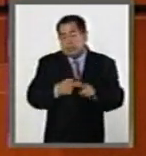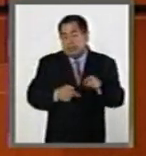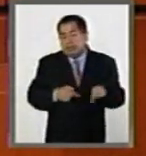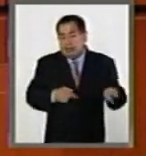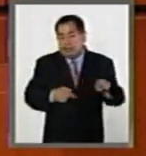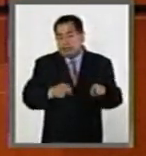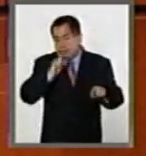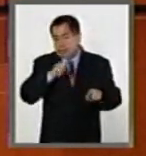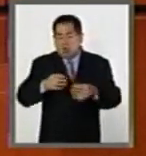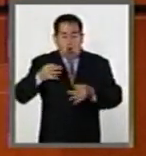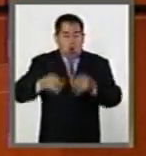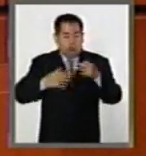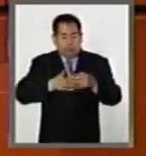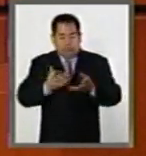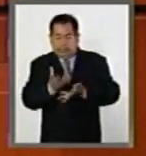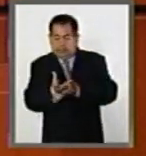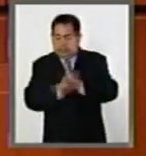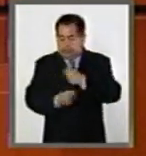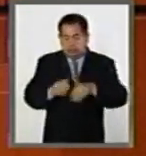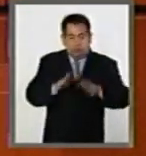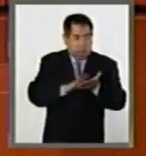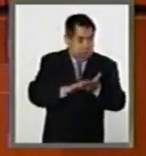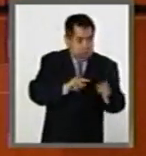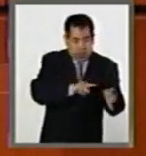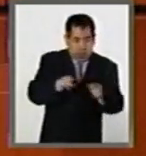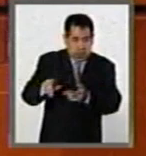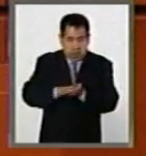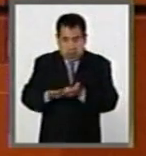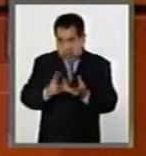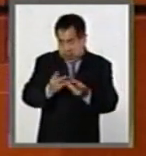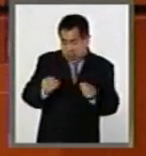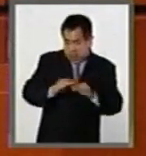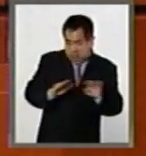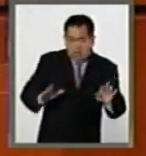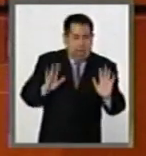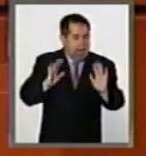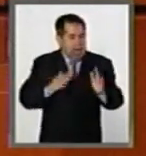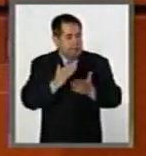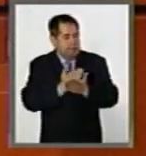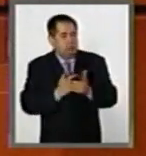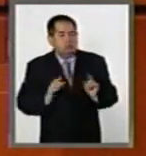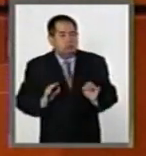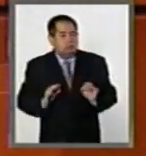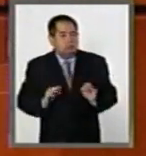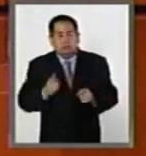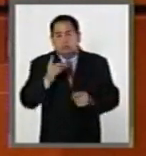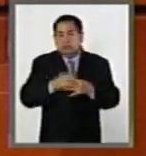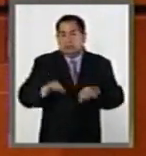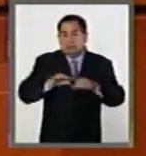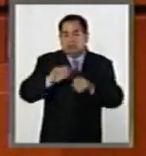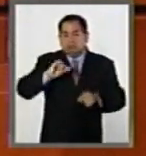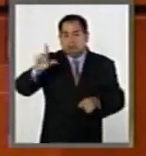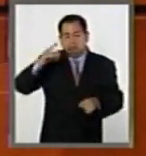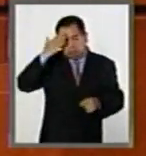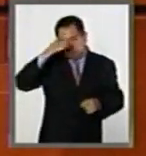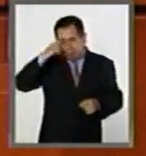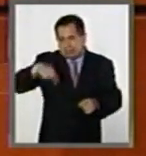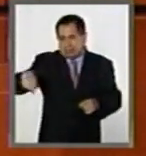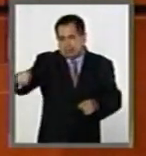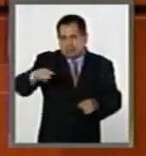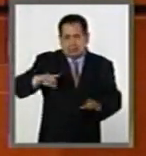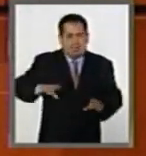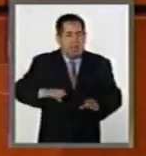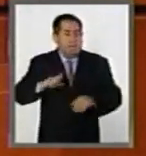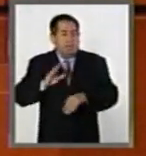la justicia restaurativa y, por supuesto, los principios generales del procedimiento. La especialización como una de las